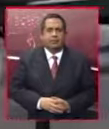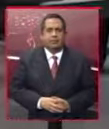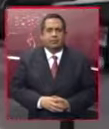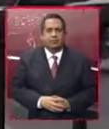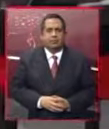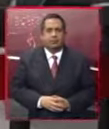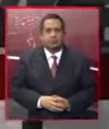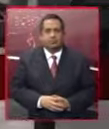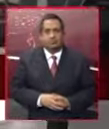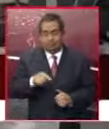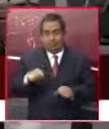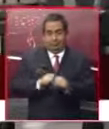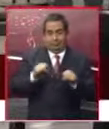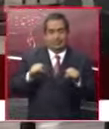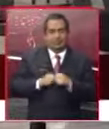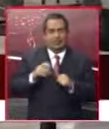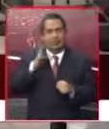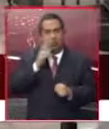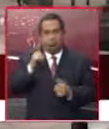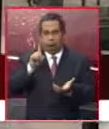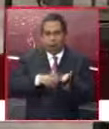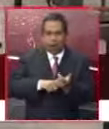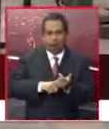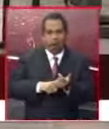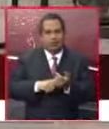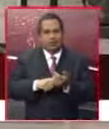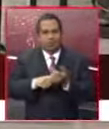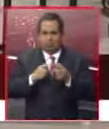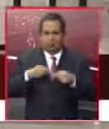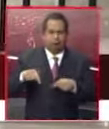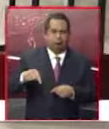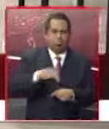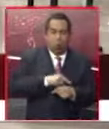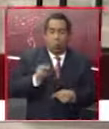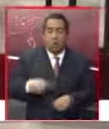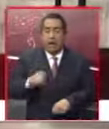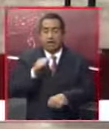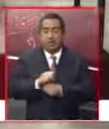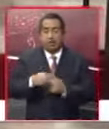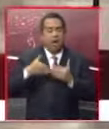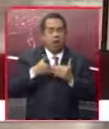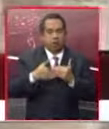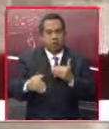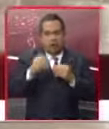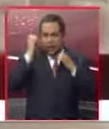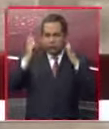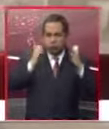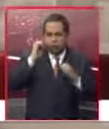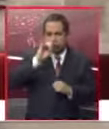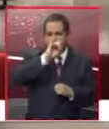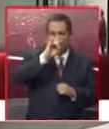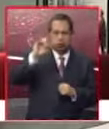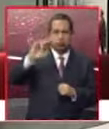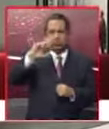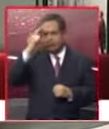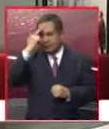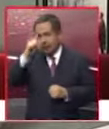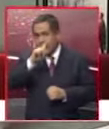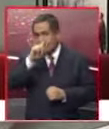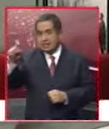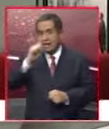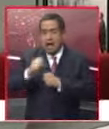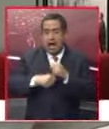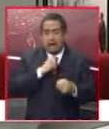El vestíbulo del Palacio Legislativo de San Lázaro alberga durante esta semana la exposición que conmemora los 100 años del